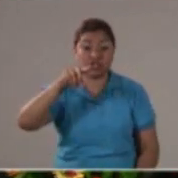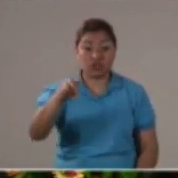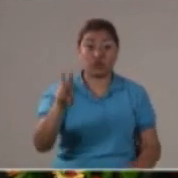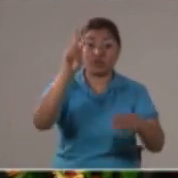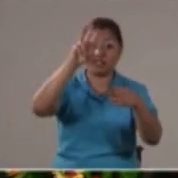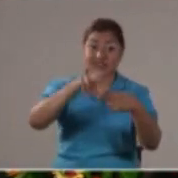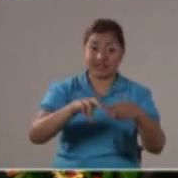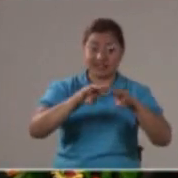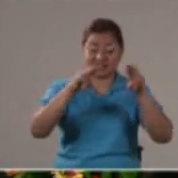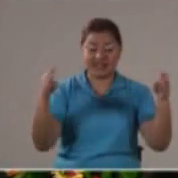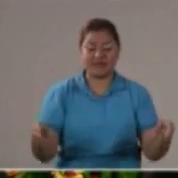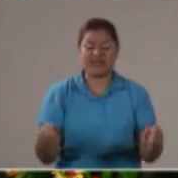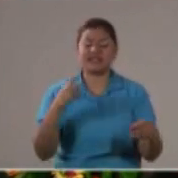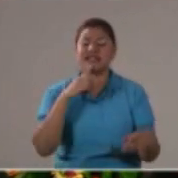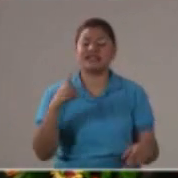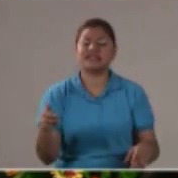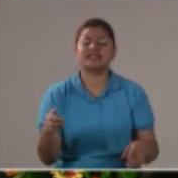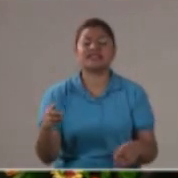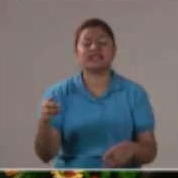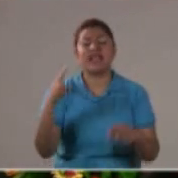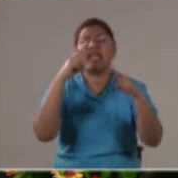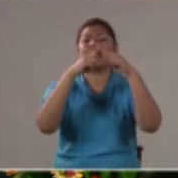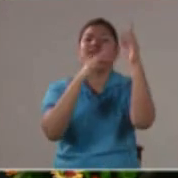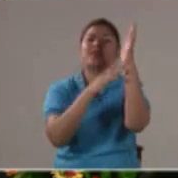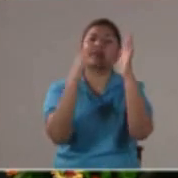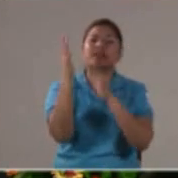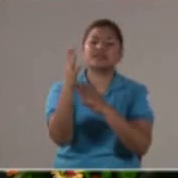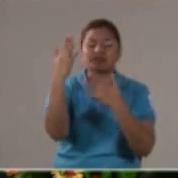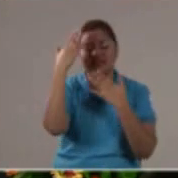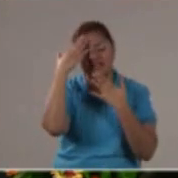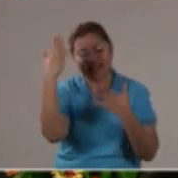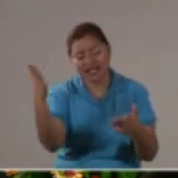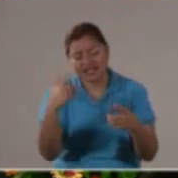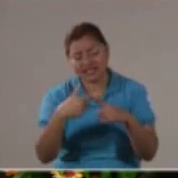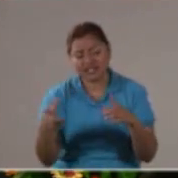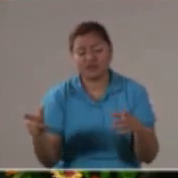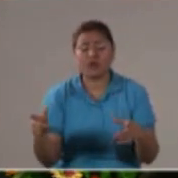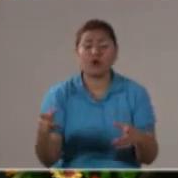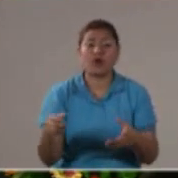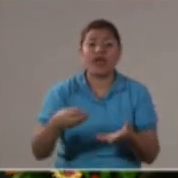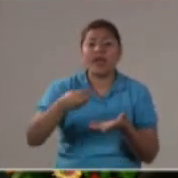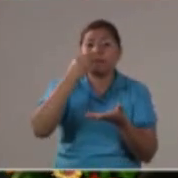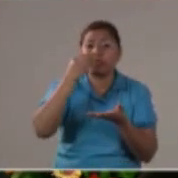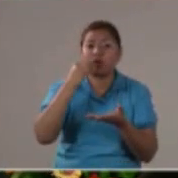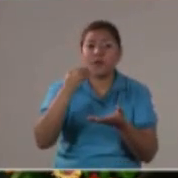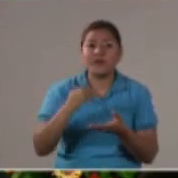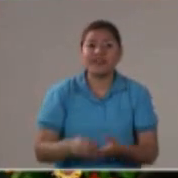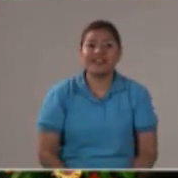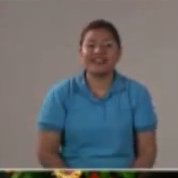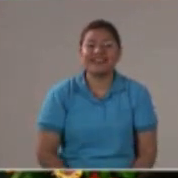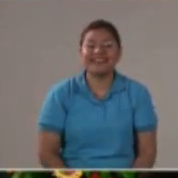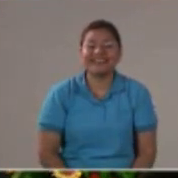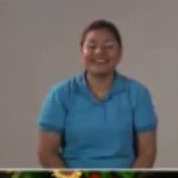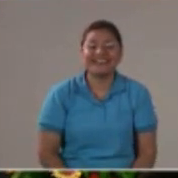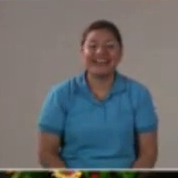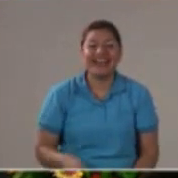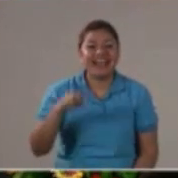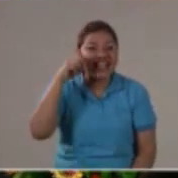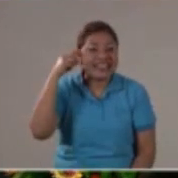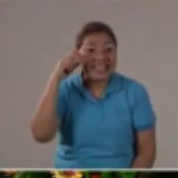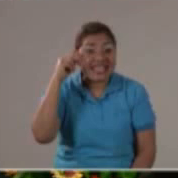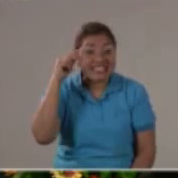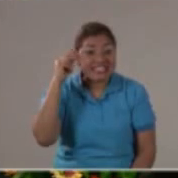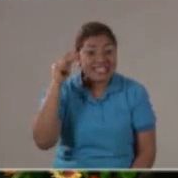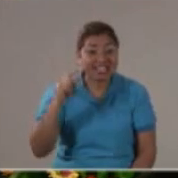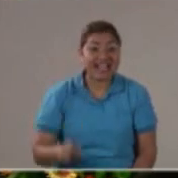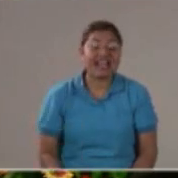Señor, en el nombre de Jesús, gracias por este michomín. Yo reprendo todo Buda panzón, Señor, en el nombre de Jesús,